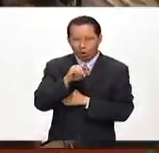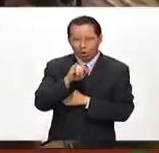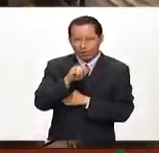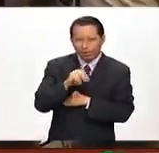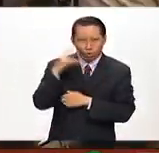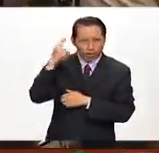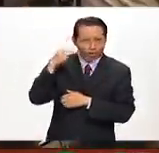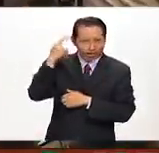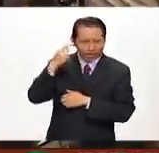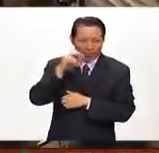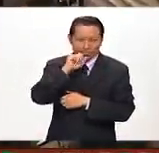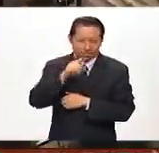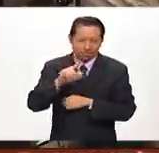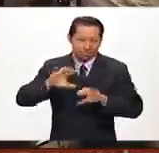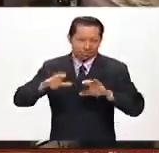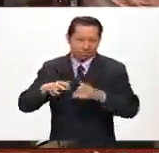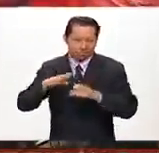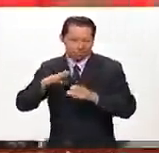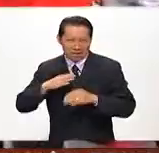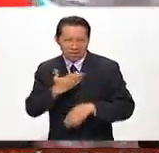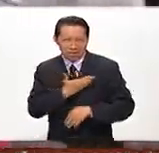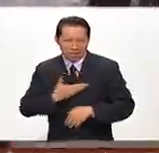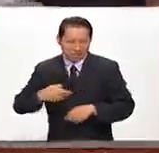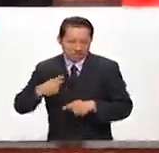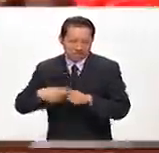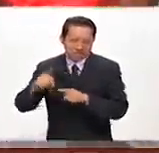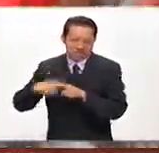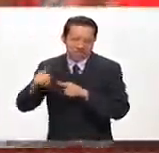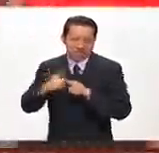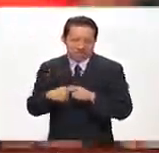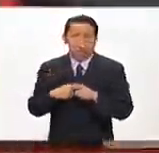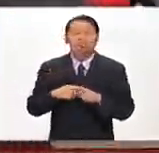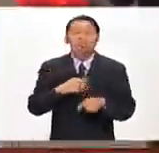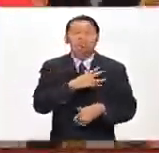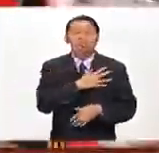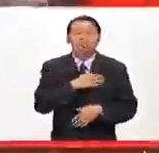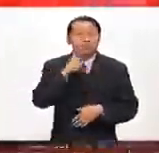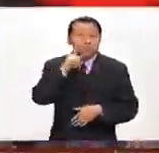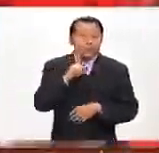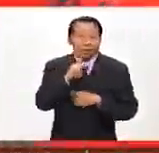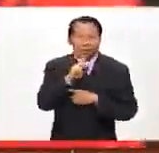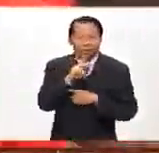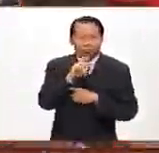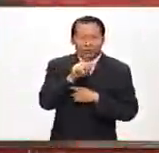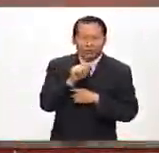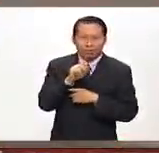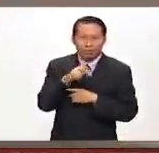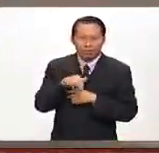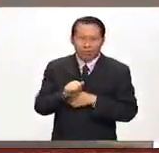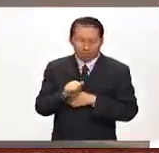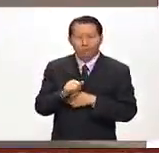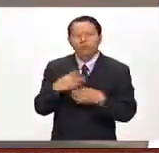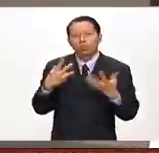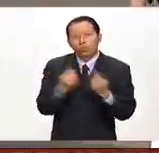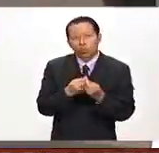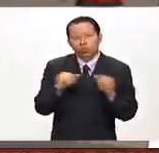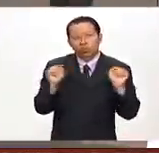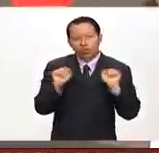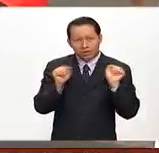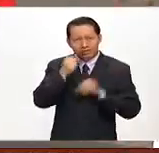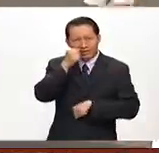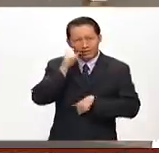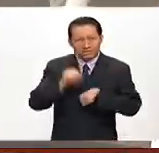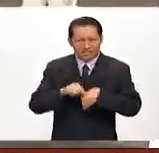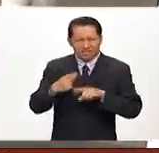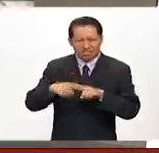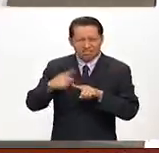Mayor Presidencial. Acompañaron desde la salida al presidente su hija Paulina Peña Pretelini, varios secretarios de Estado, entre